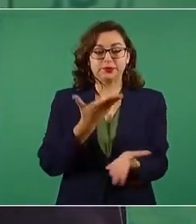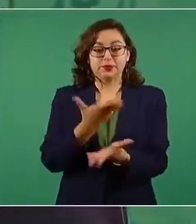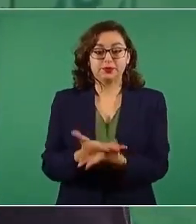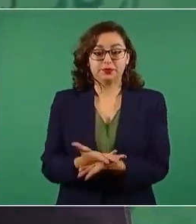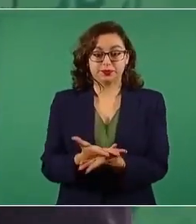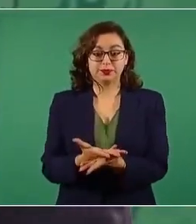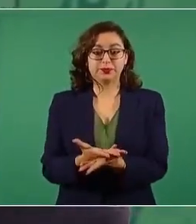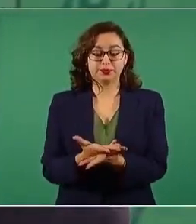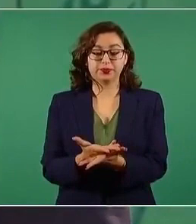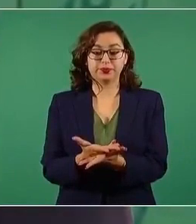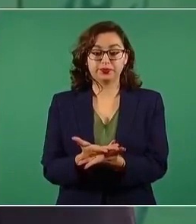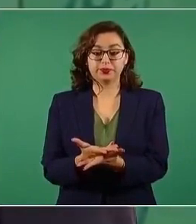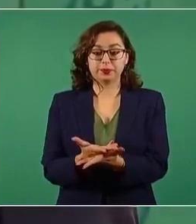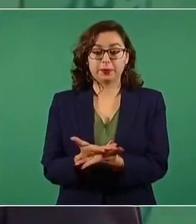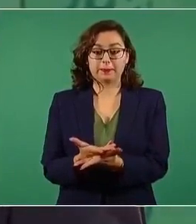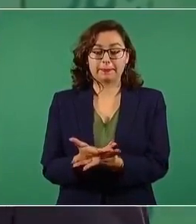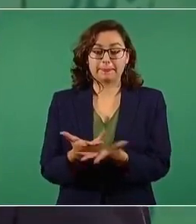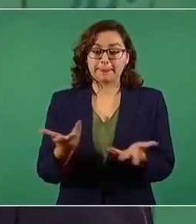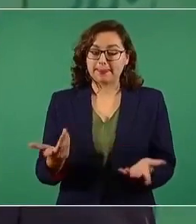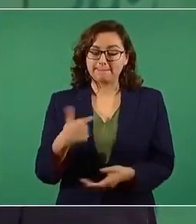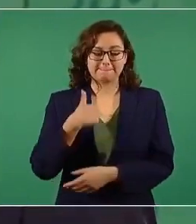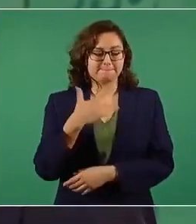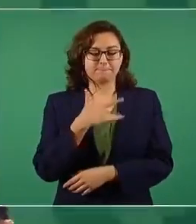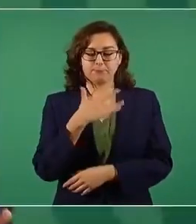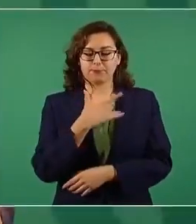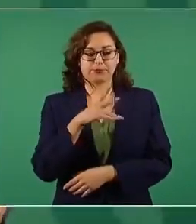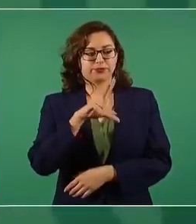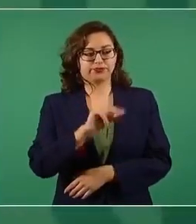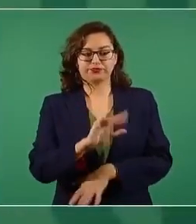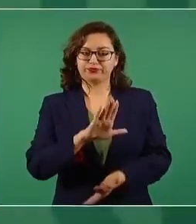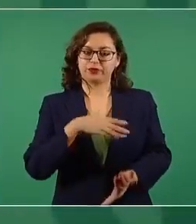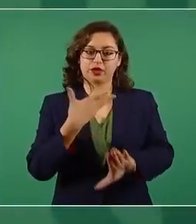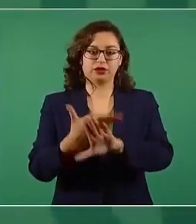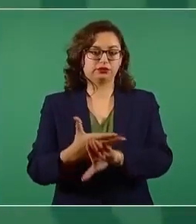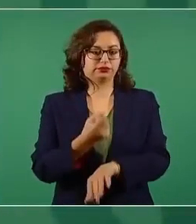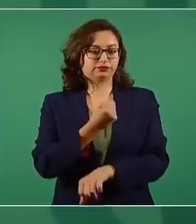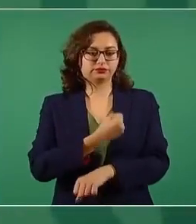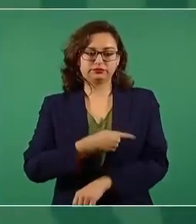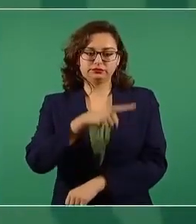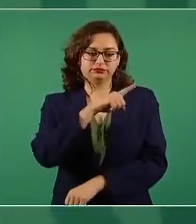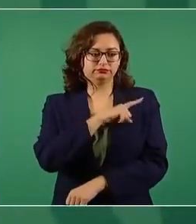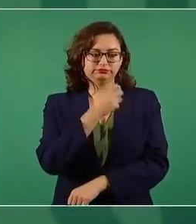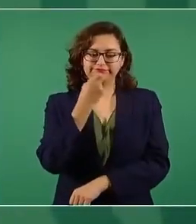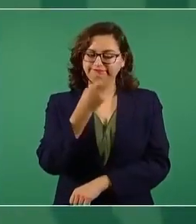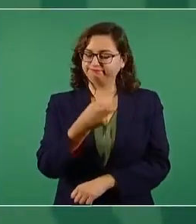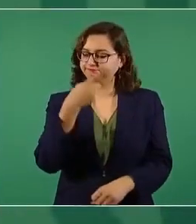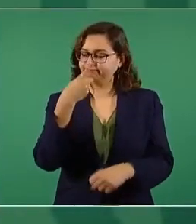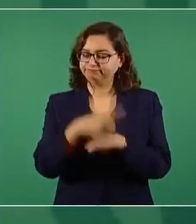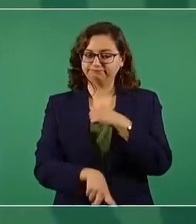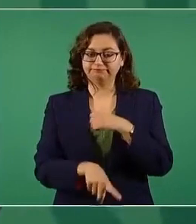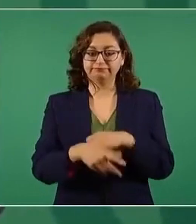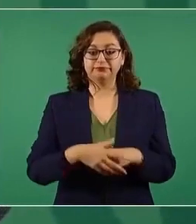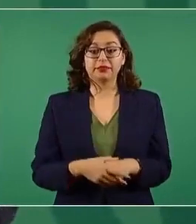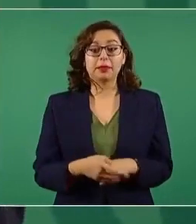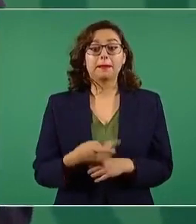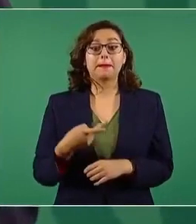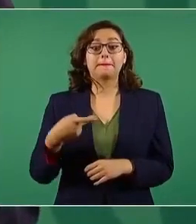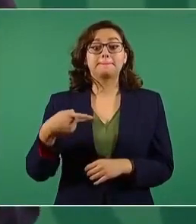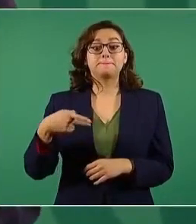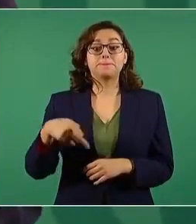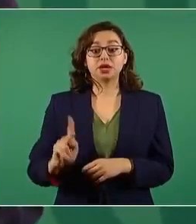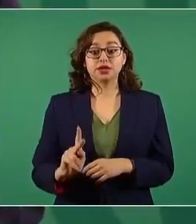la situación y dije no, porque afecta a la salud y no vamos a permitir nada que afecte a la salud. Sin